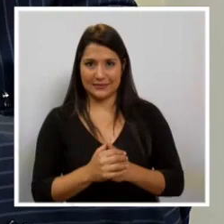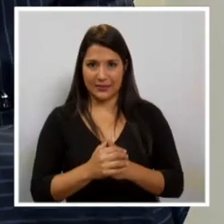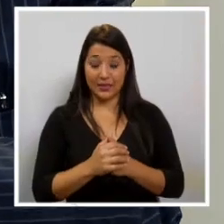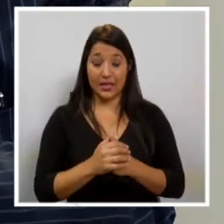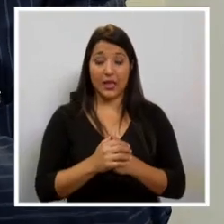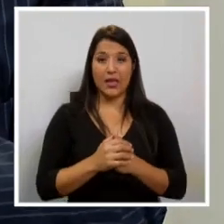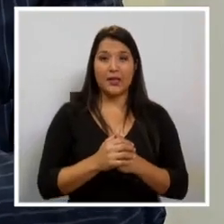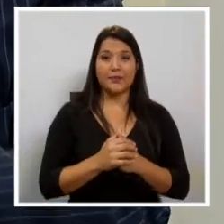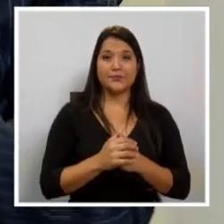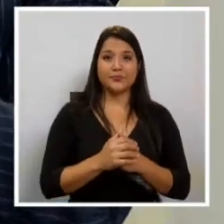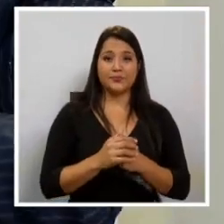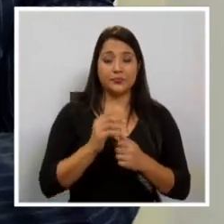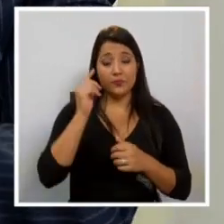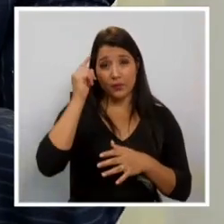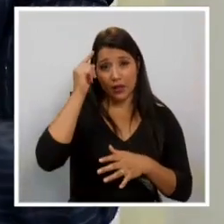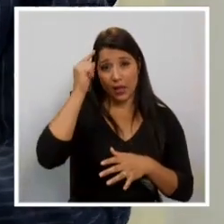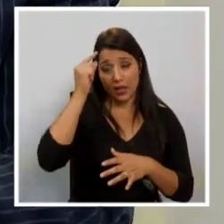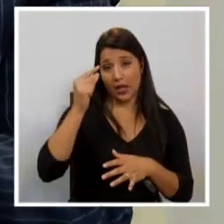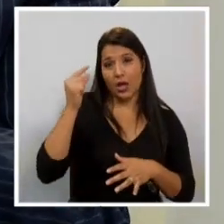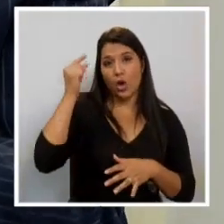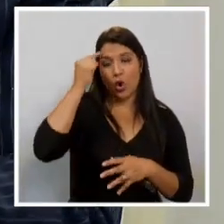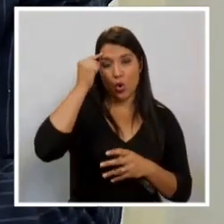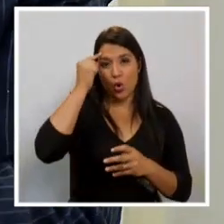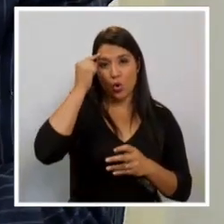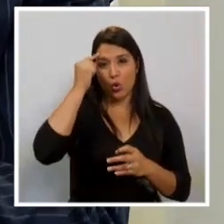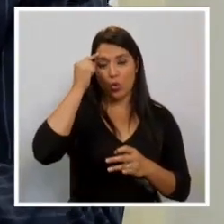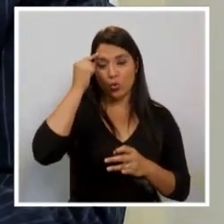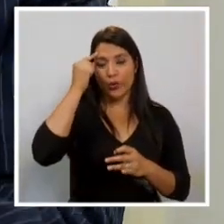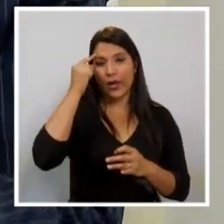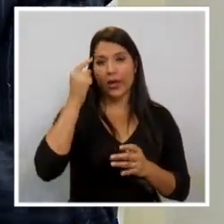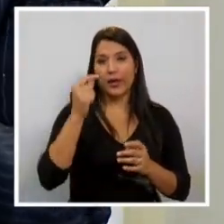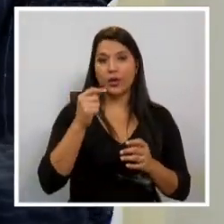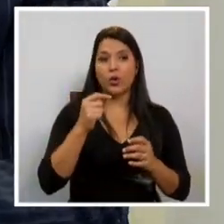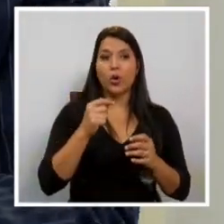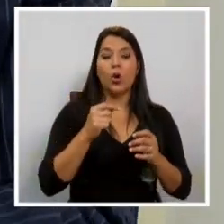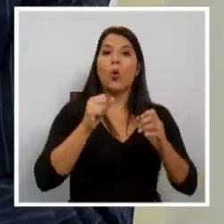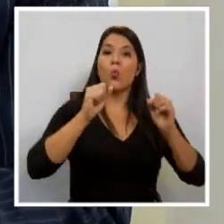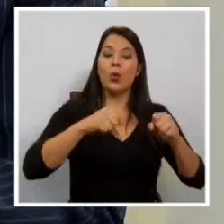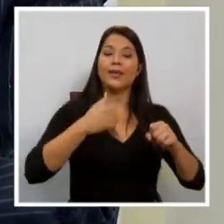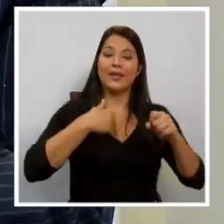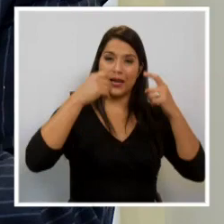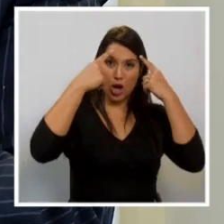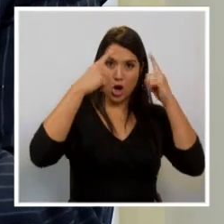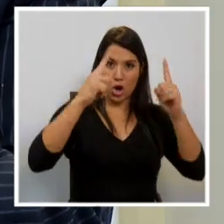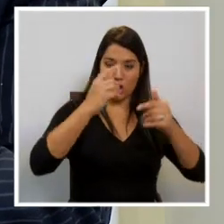podría tener como resultado de los procesos que se han dado y los que vienen,